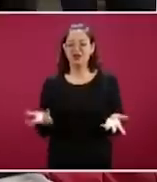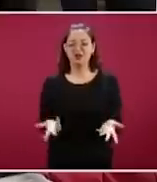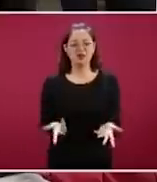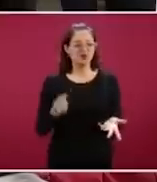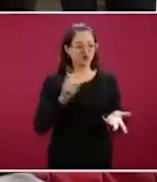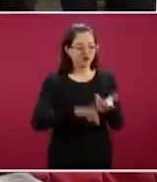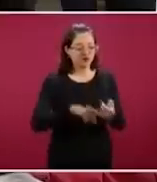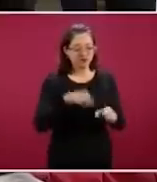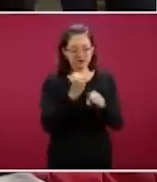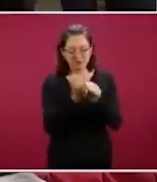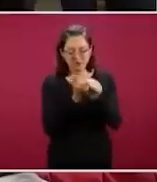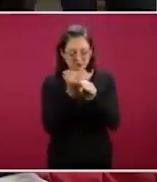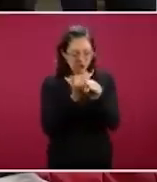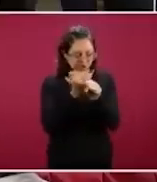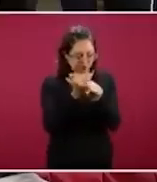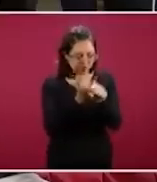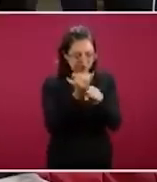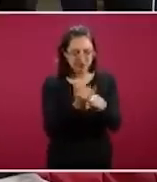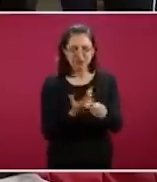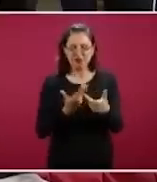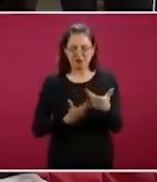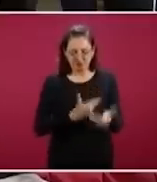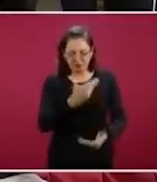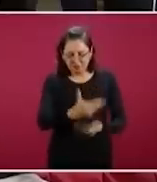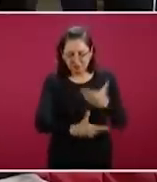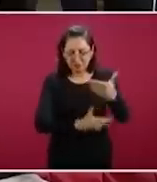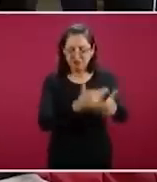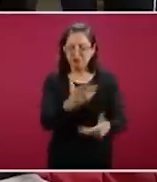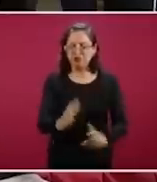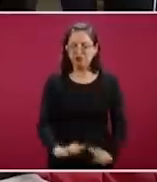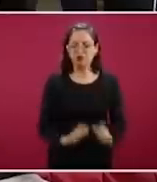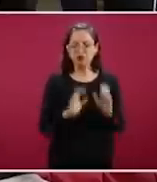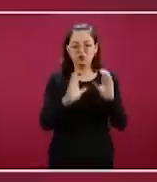por cuidar el debido proceso